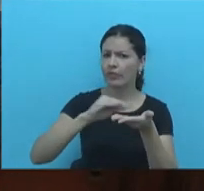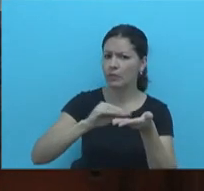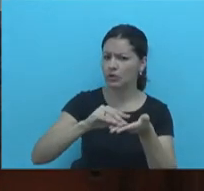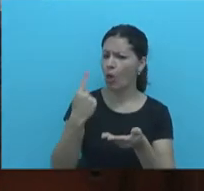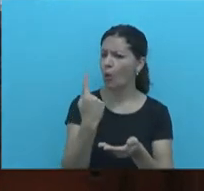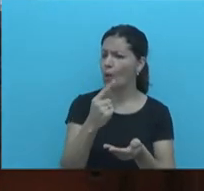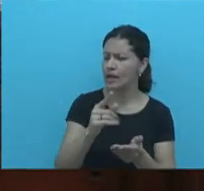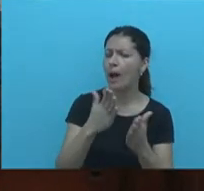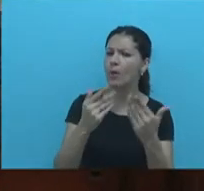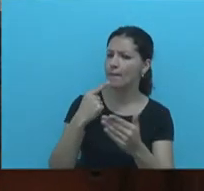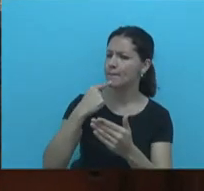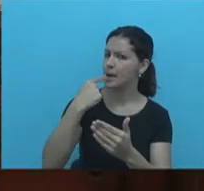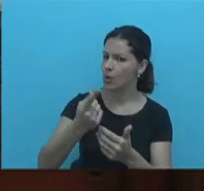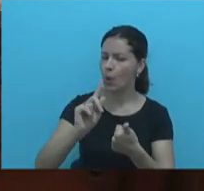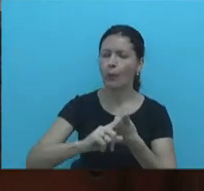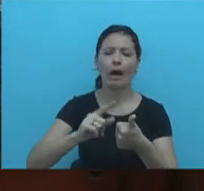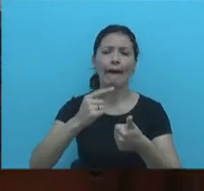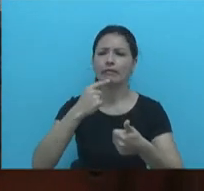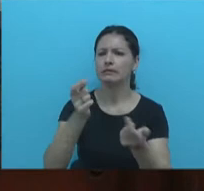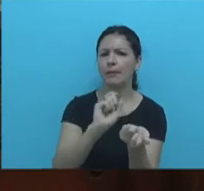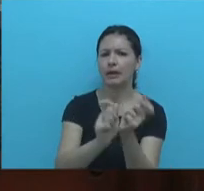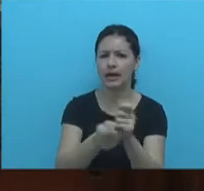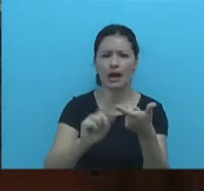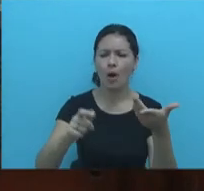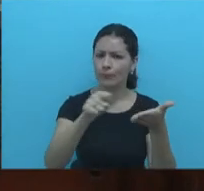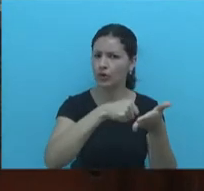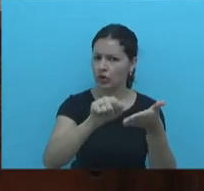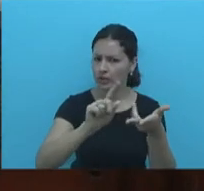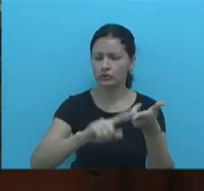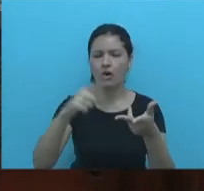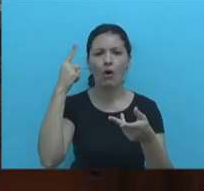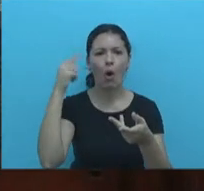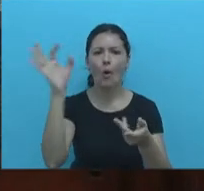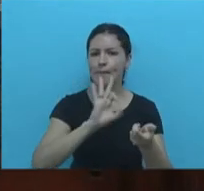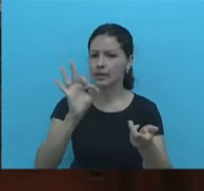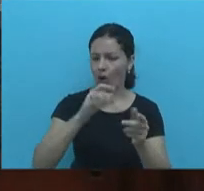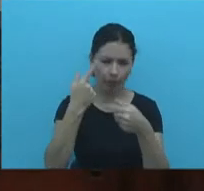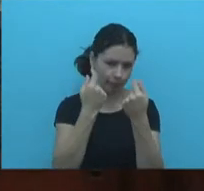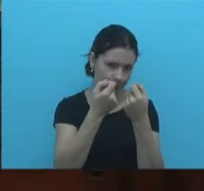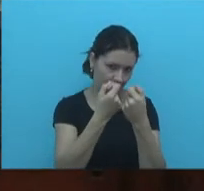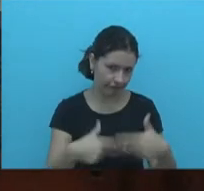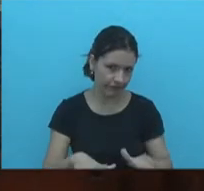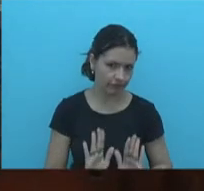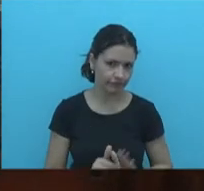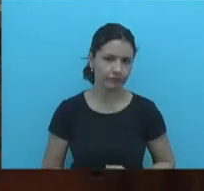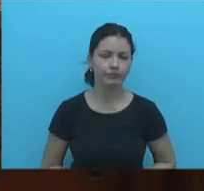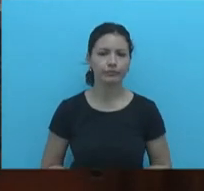correcciones, modificaciones o dar su parecer, ¿no? Bueno, tienen la palabra los autores de los